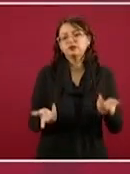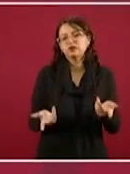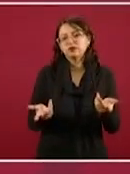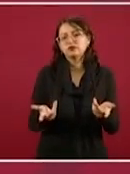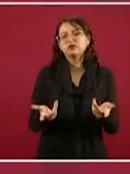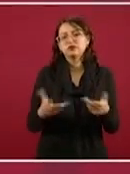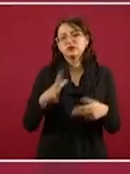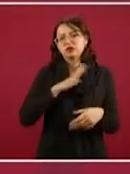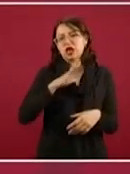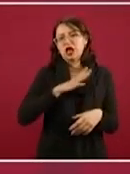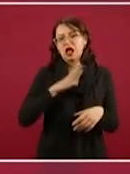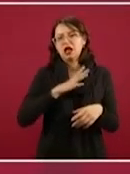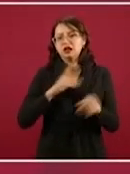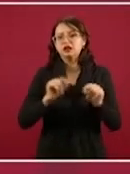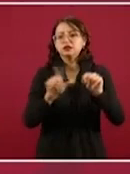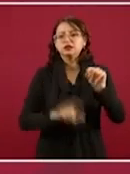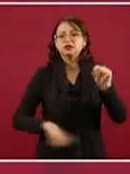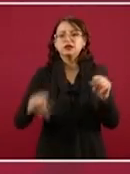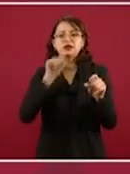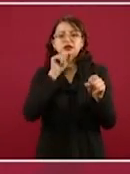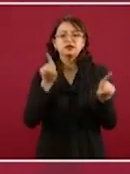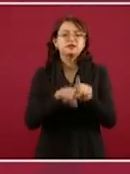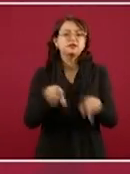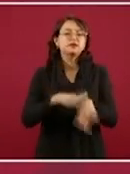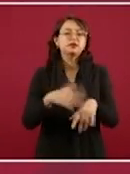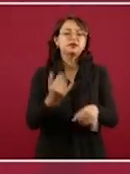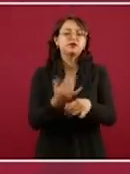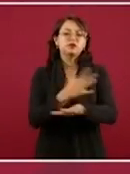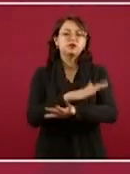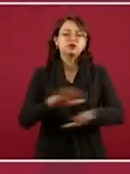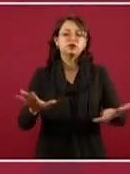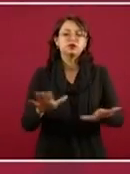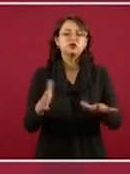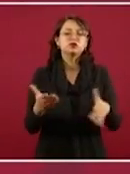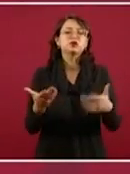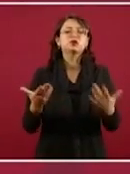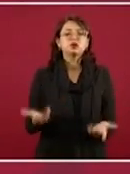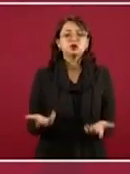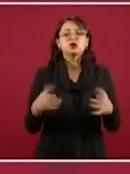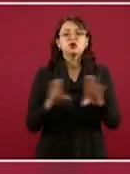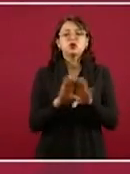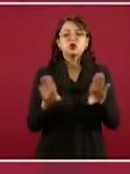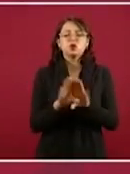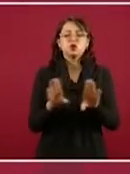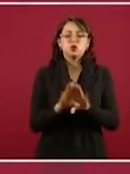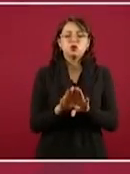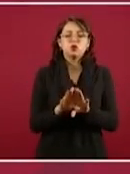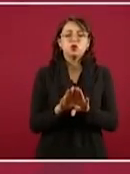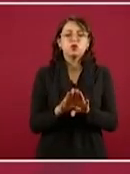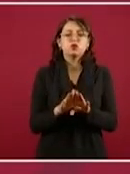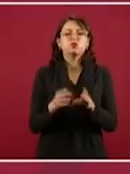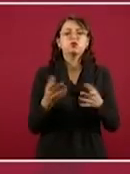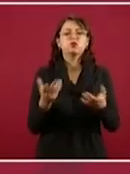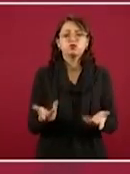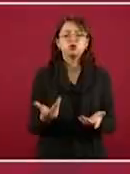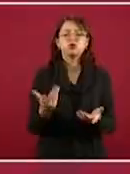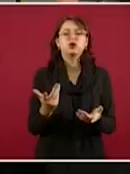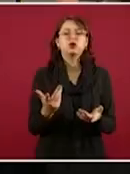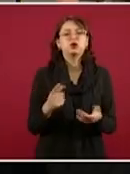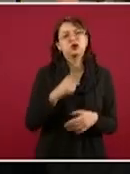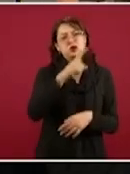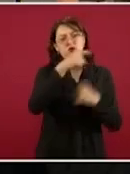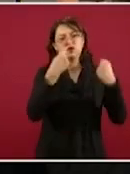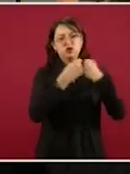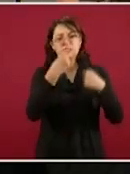que circulan, ¿no? Y también dábamos la información de la procedencia, creo que fue en relación a lo que entraba por